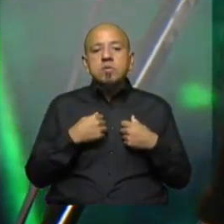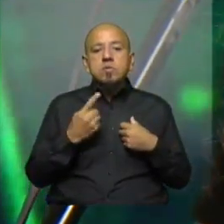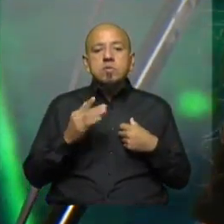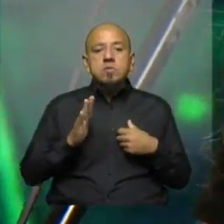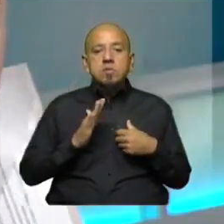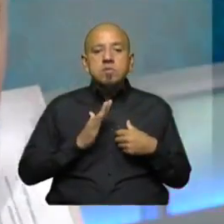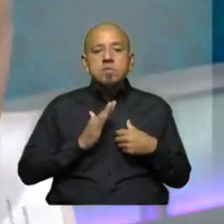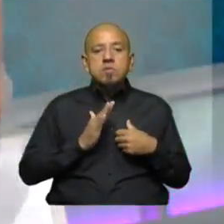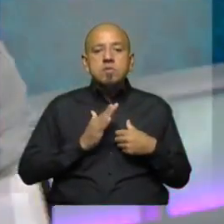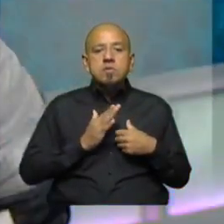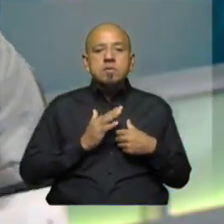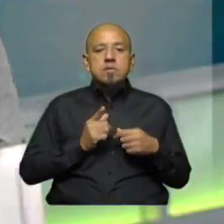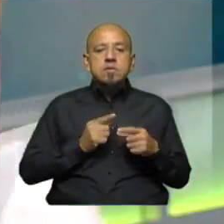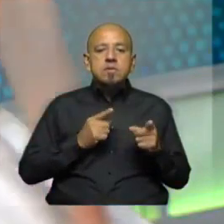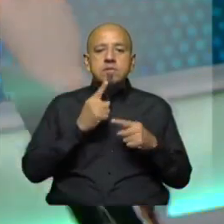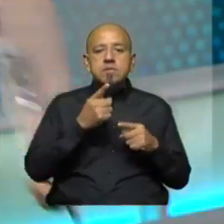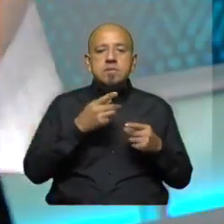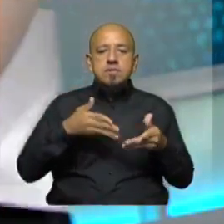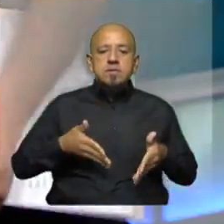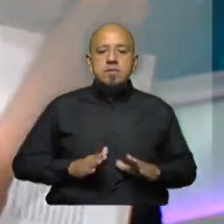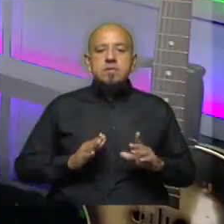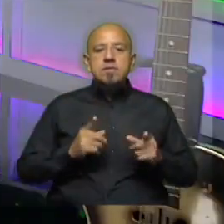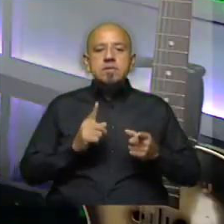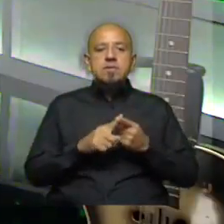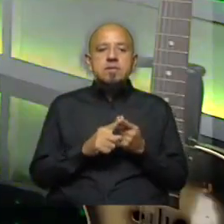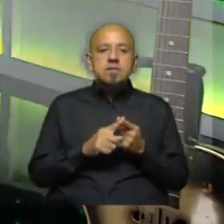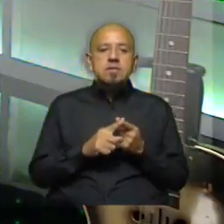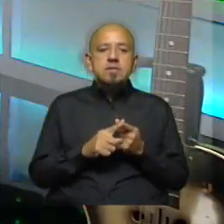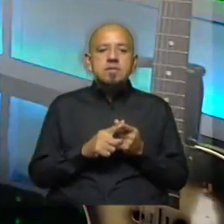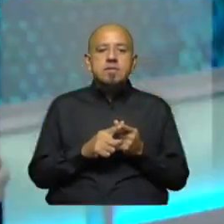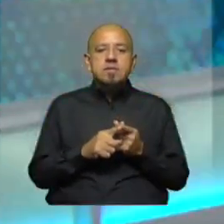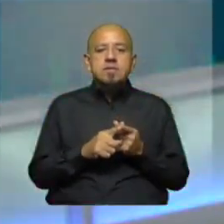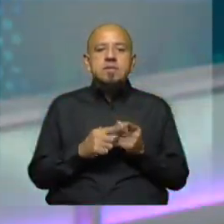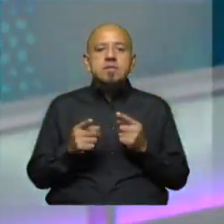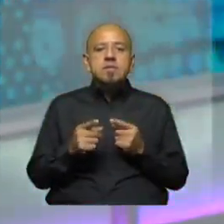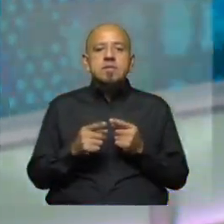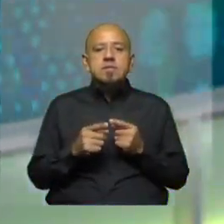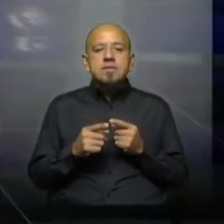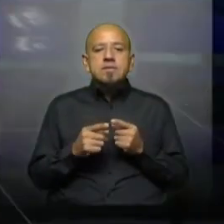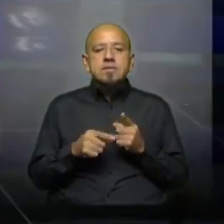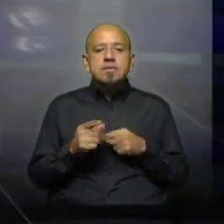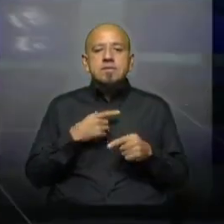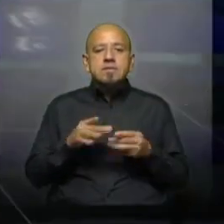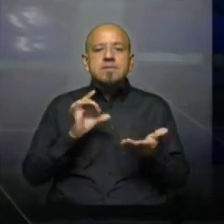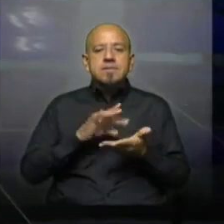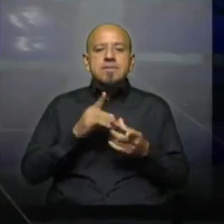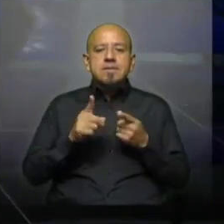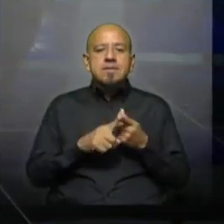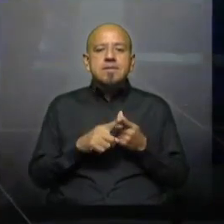¡No era nacido! No, yo tampoco. Acabo de caer en la cuenta. Mirá, andate de este lugar.